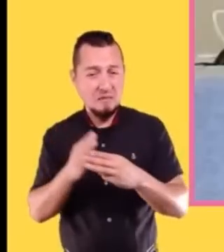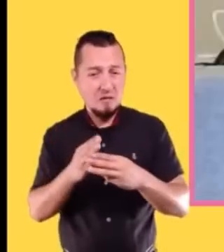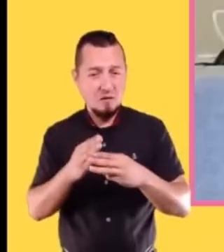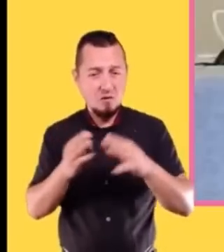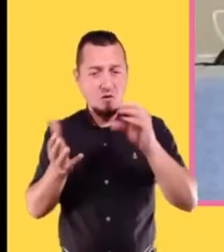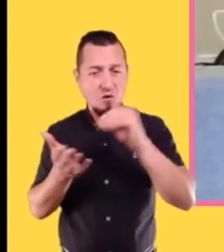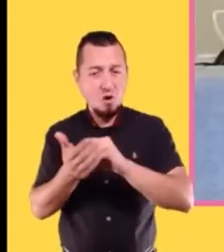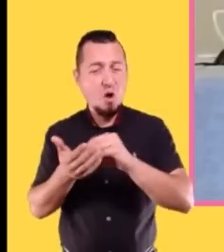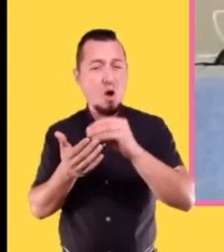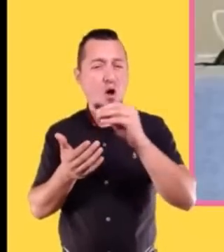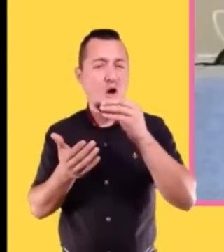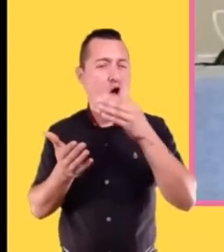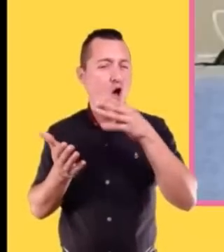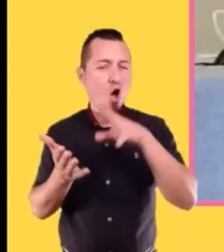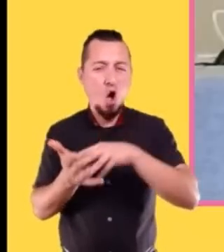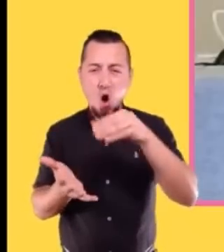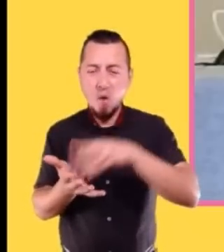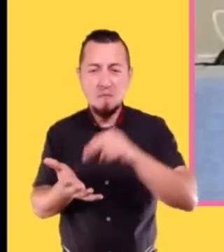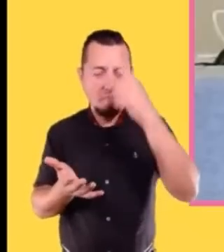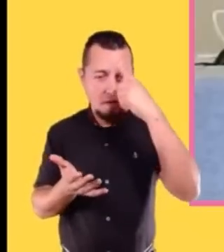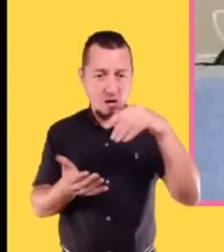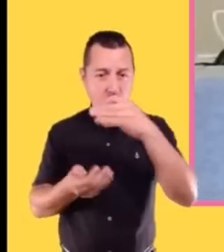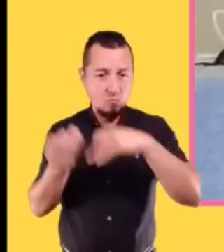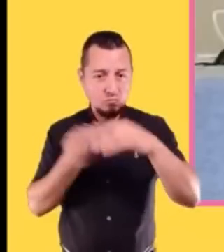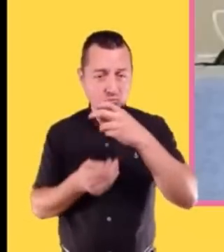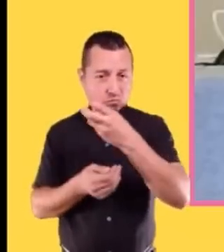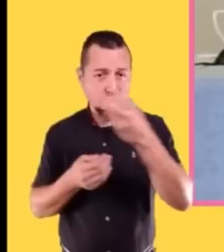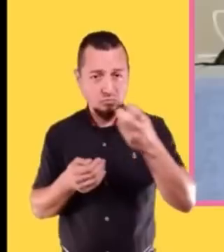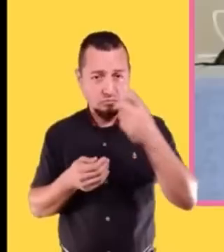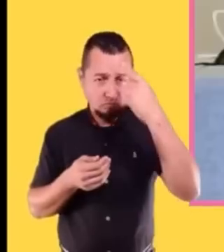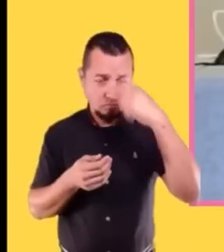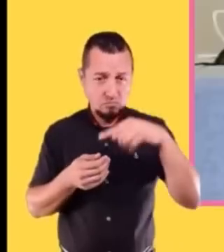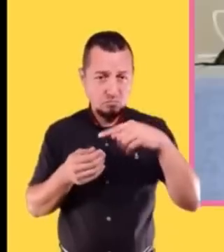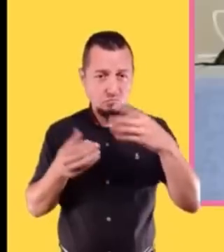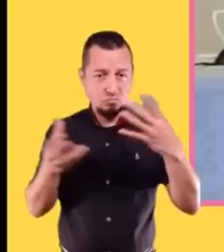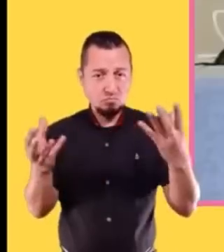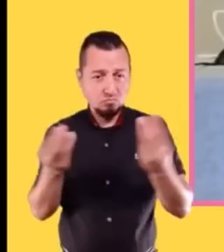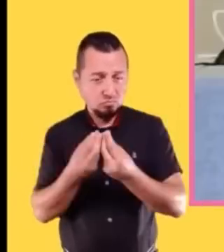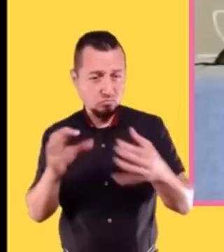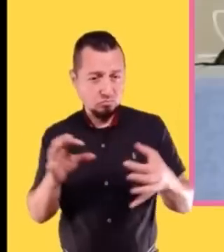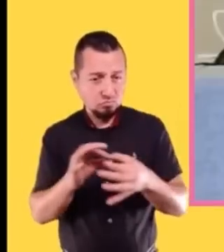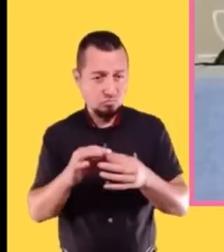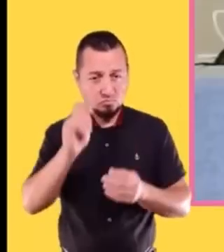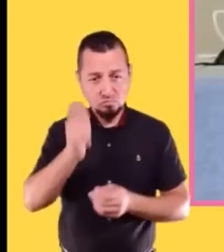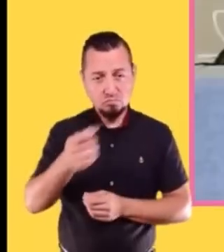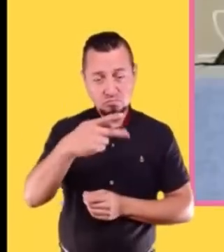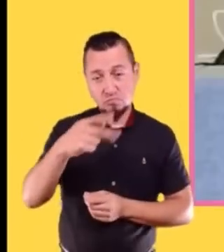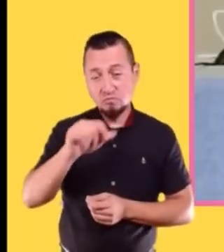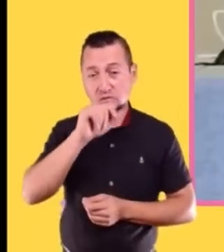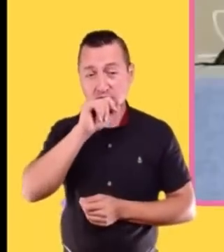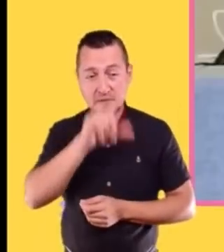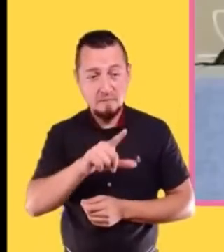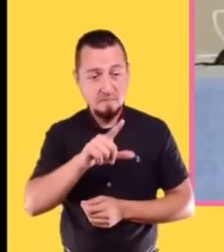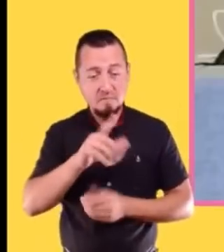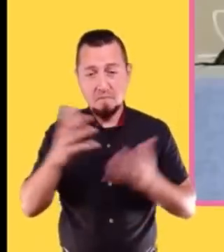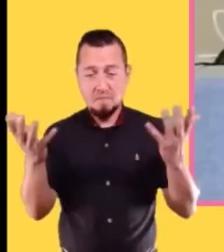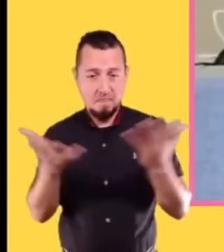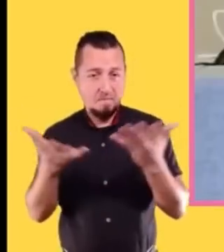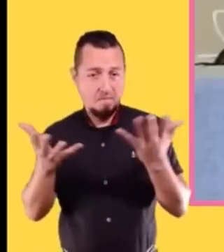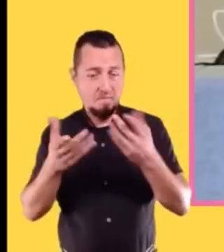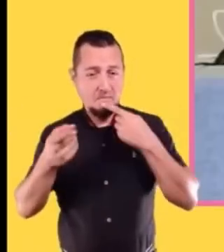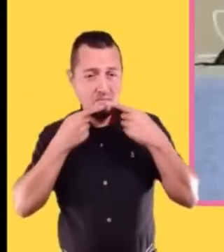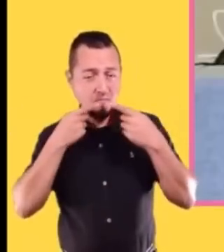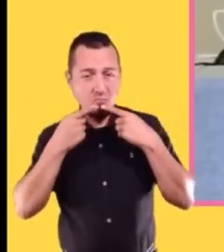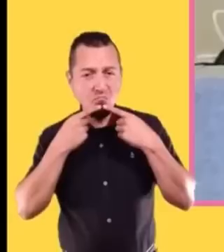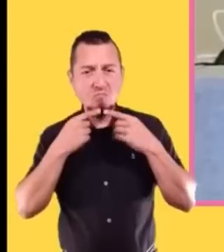fotocopias para precisamente pues abordar los contenidos. En el caso de Jalisco, y solo como para tranquilizar también a